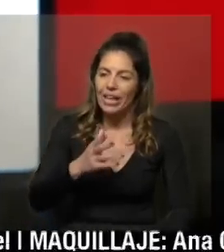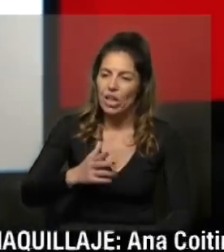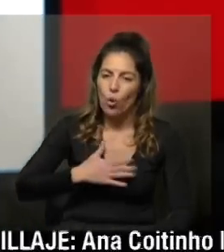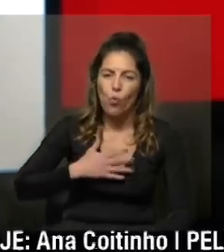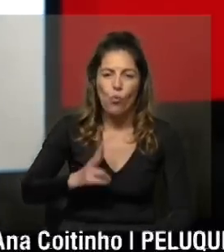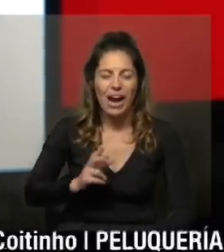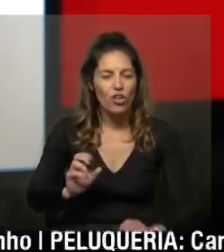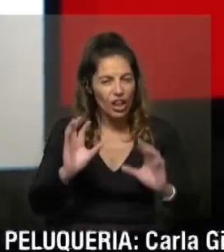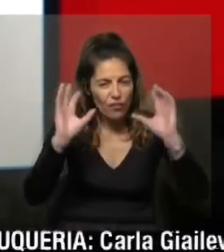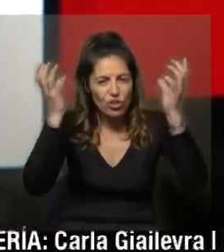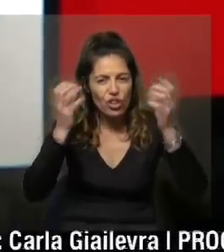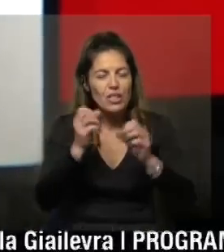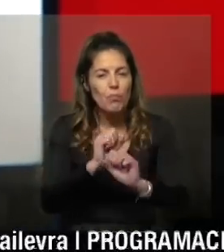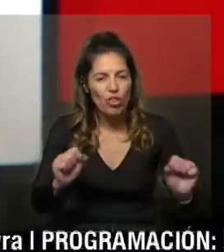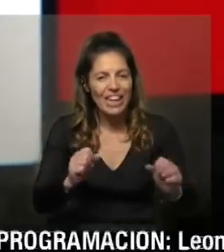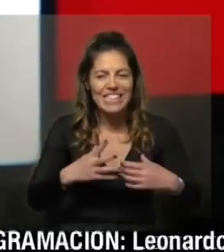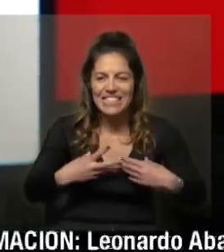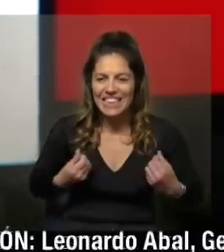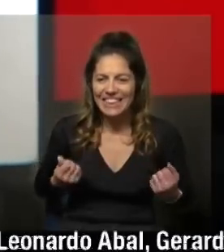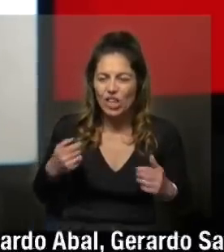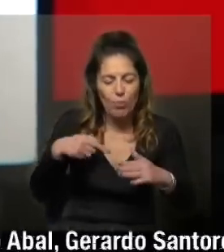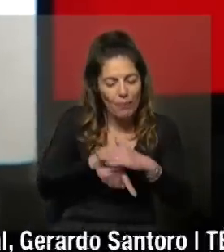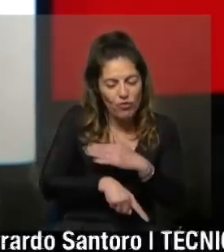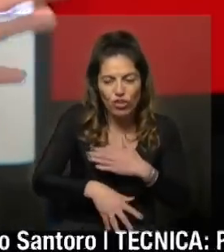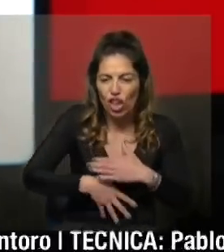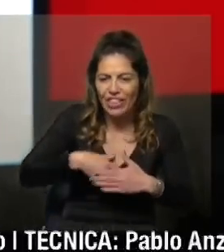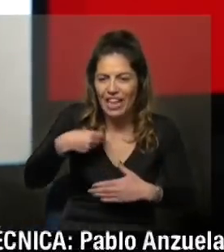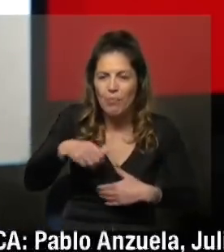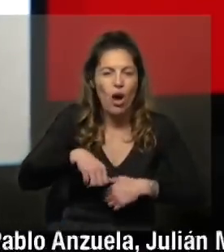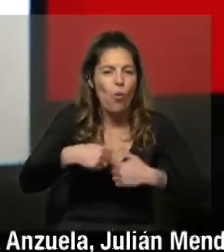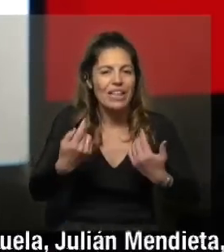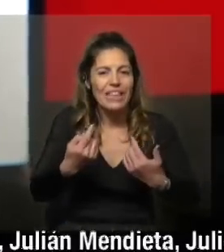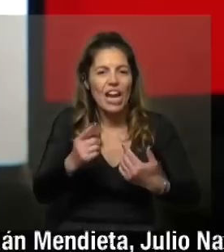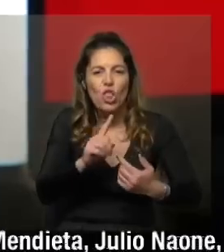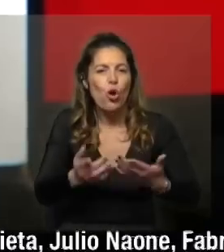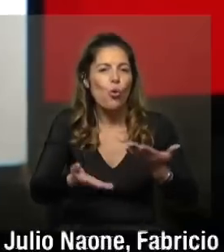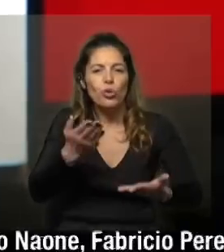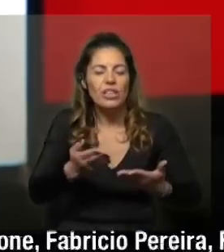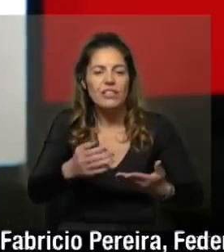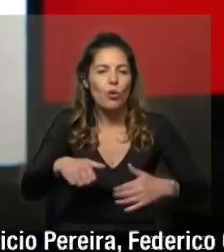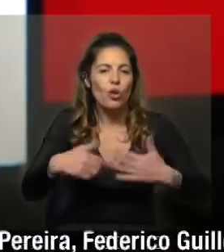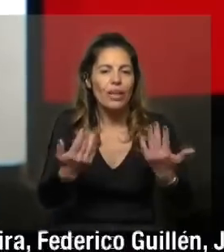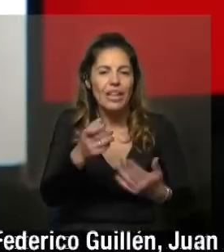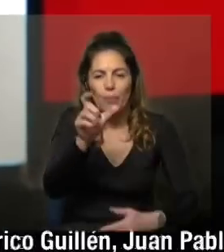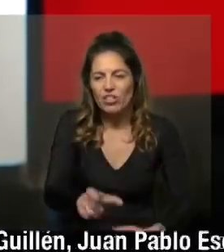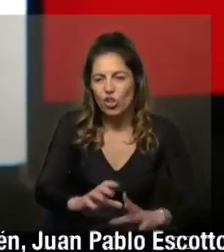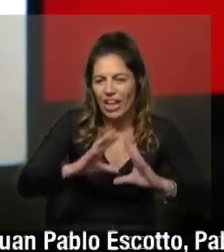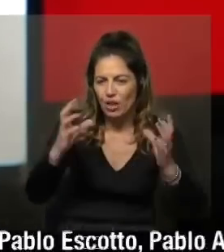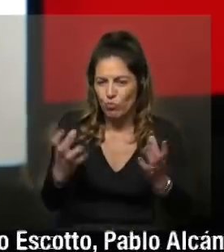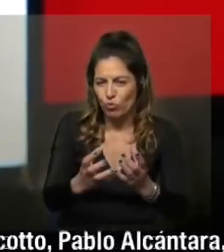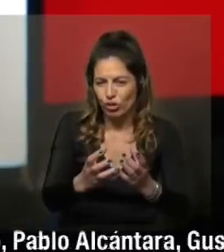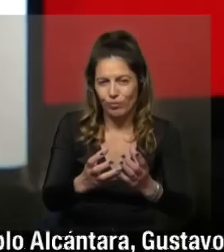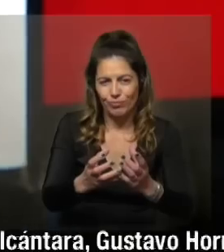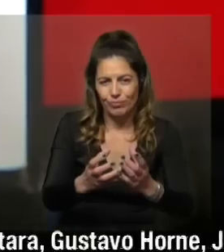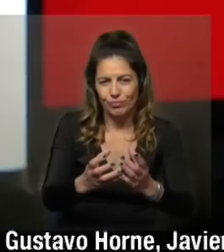revolucionario era ser capaz de sentir en lo más profundo del alma cualquier injusticia cometida contra cualquiera en cualquier parte del mundo